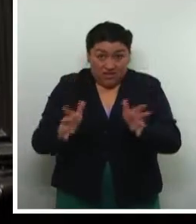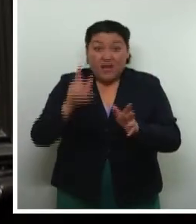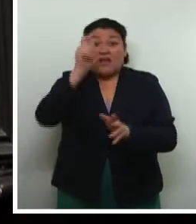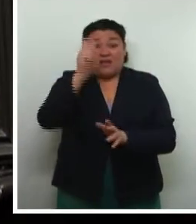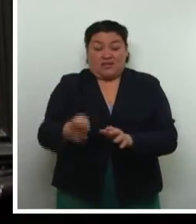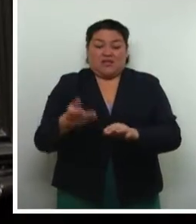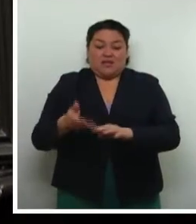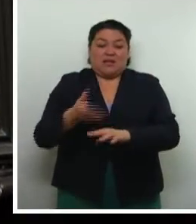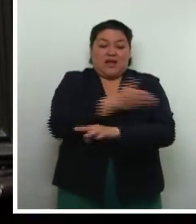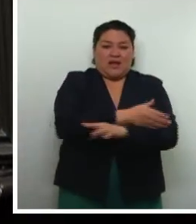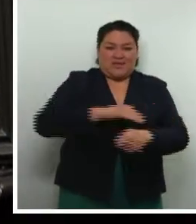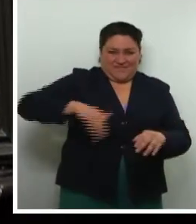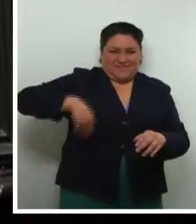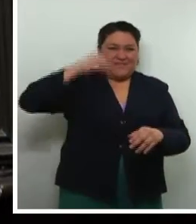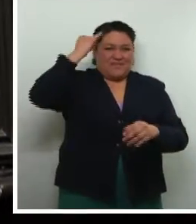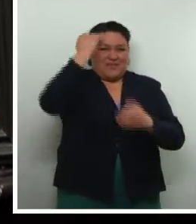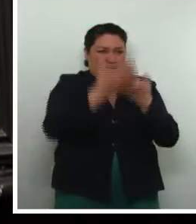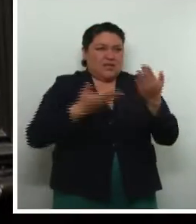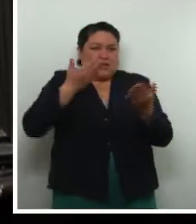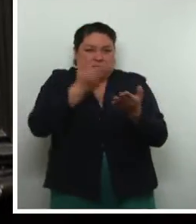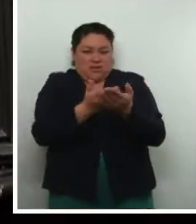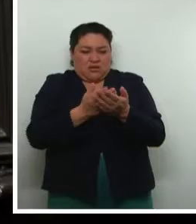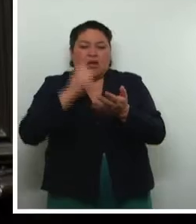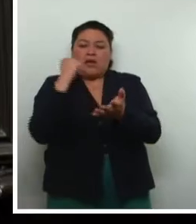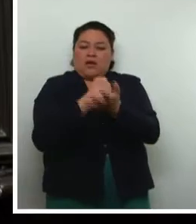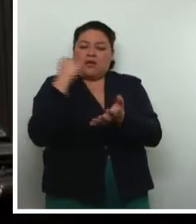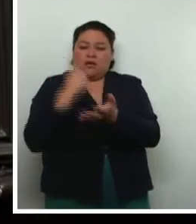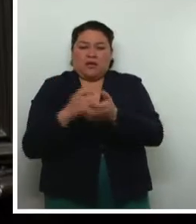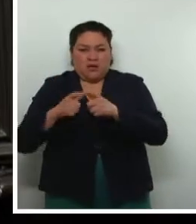las reservas que aquí se votaron